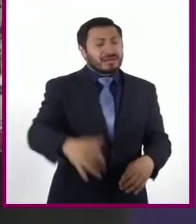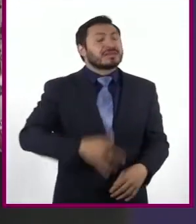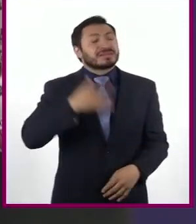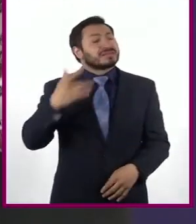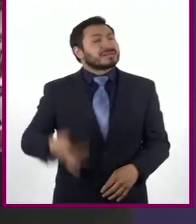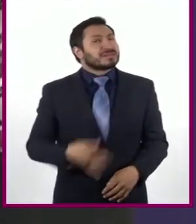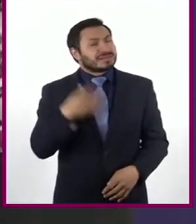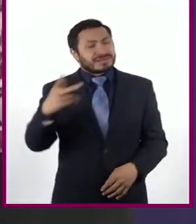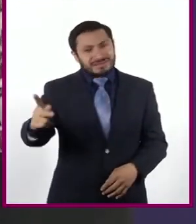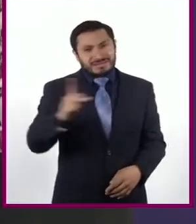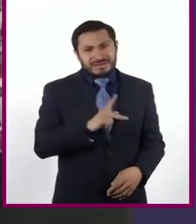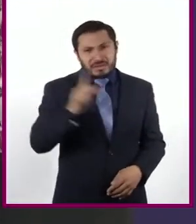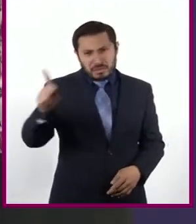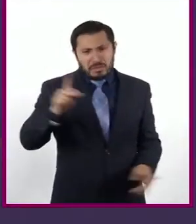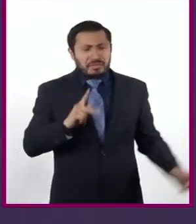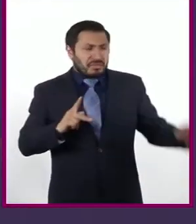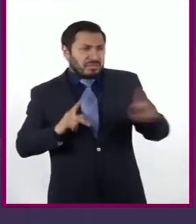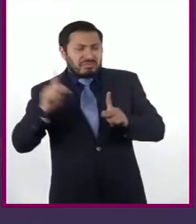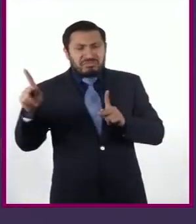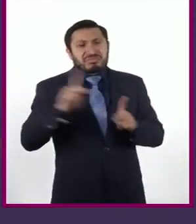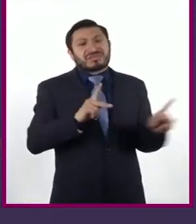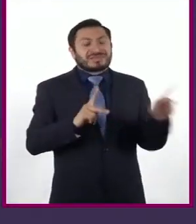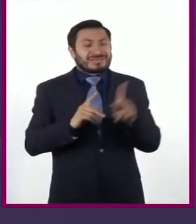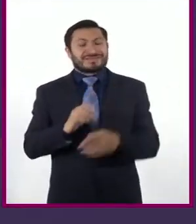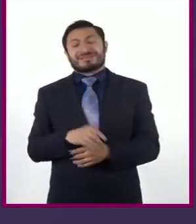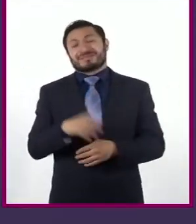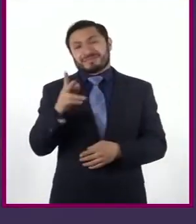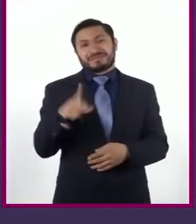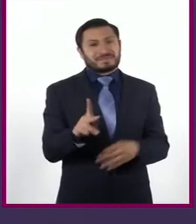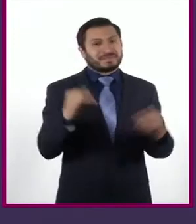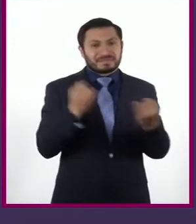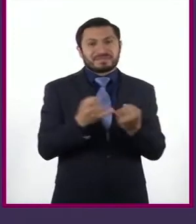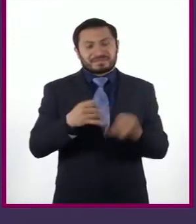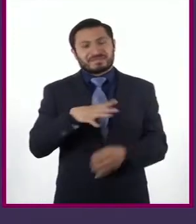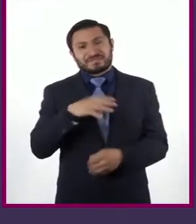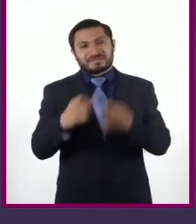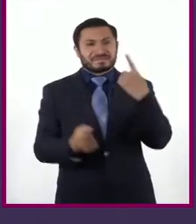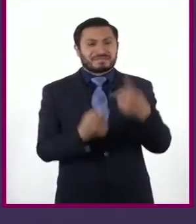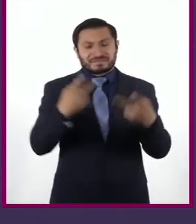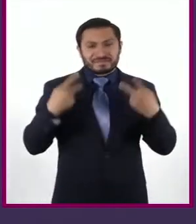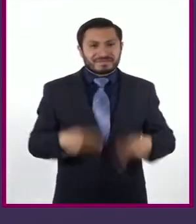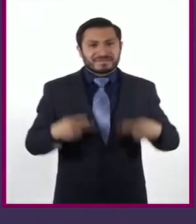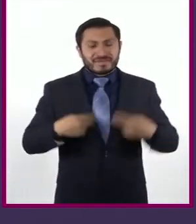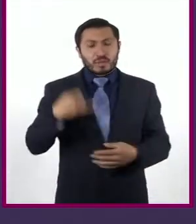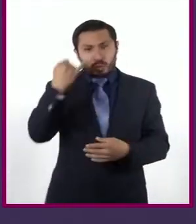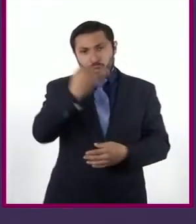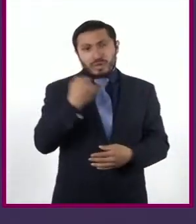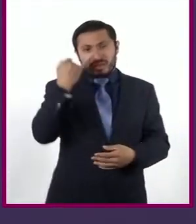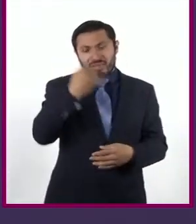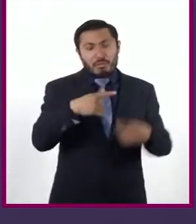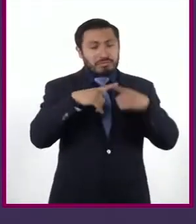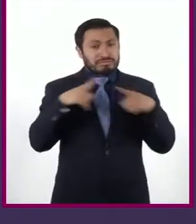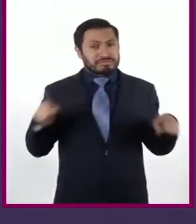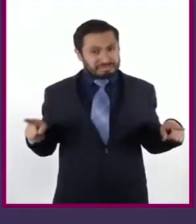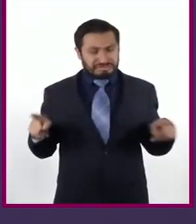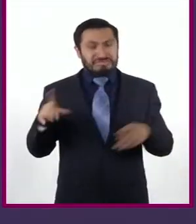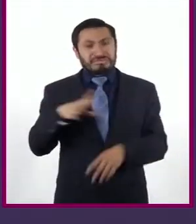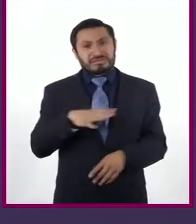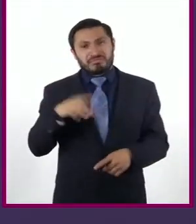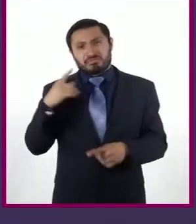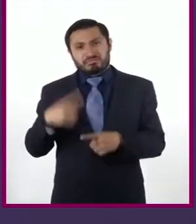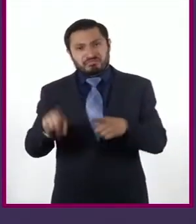somos parecidos entre nosotros. Sin embargo, también existen personas que hablan un idioma distinto, tienen